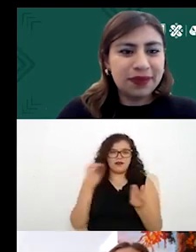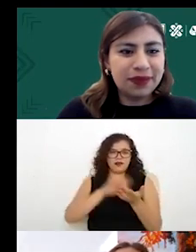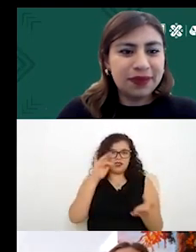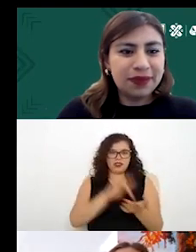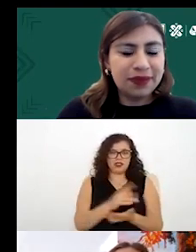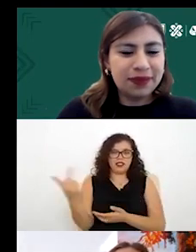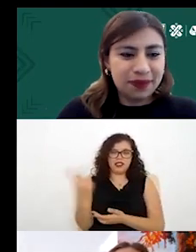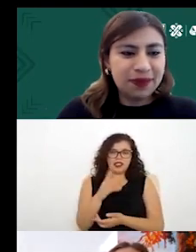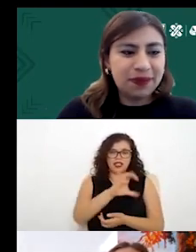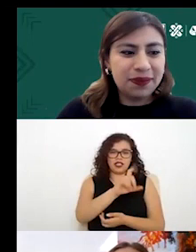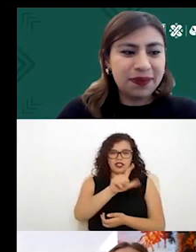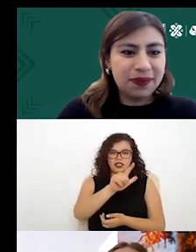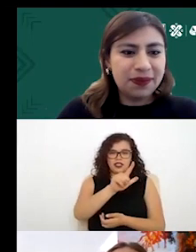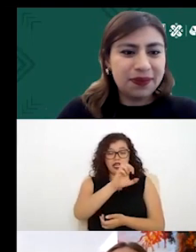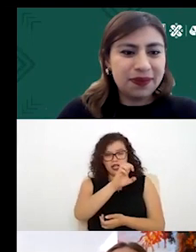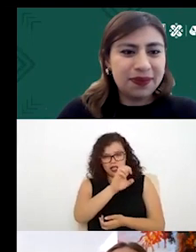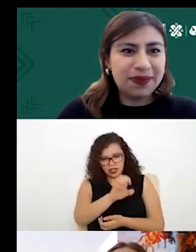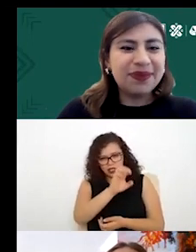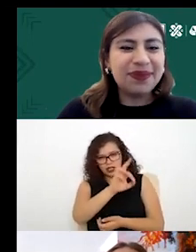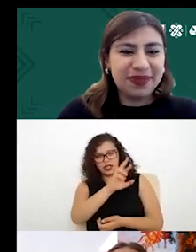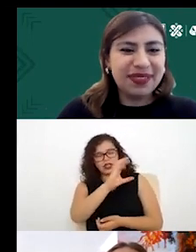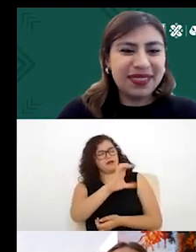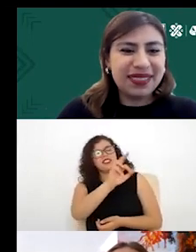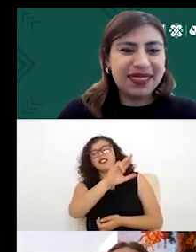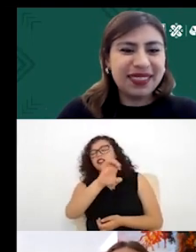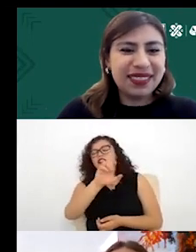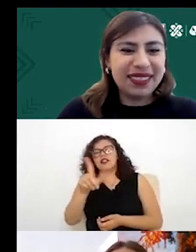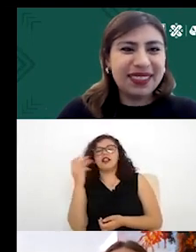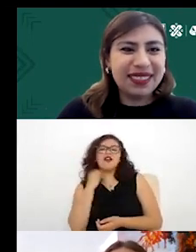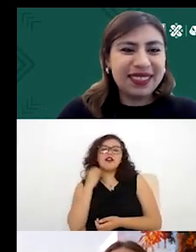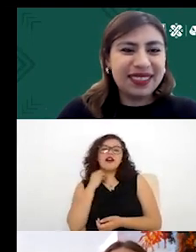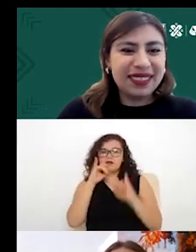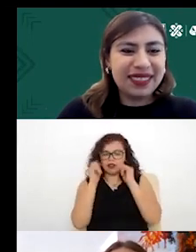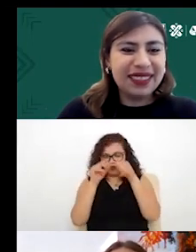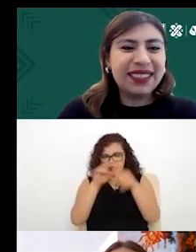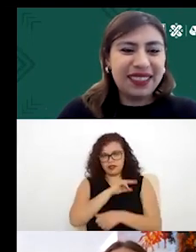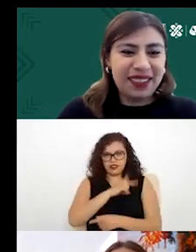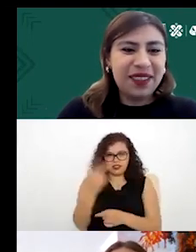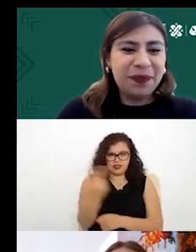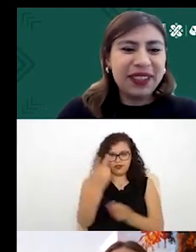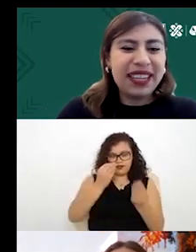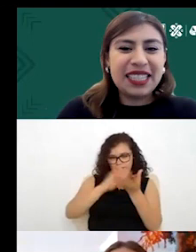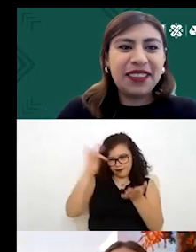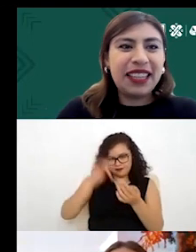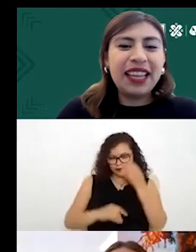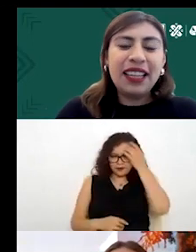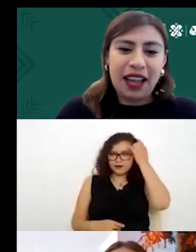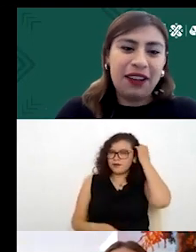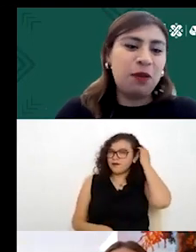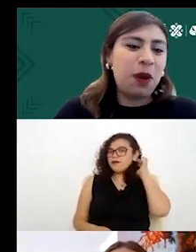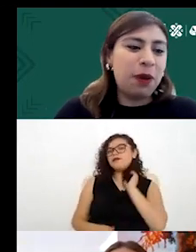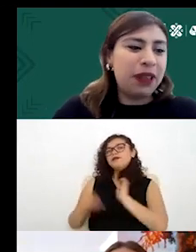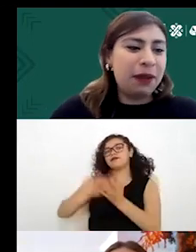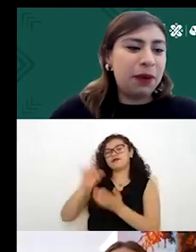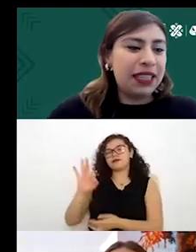despacho Krill Abogados y a la Junta de Asistencia. Muchísimas gracias, Ruth, y muchísimas gracias, Carolina y Juan Carlos. Gracias, Fernanda.